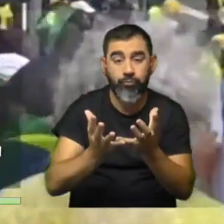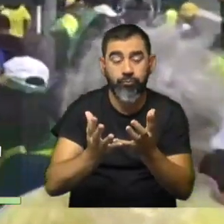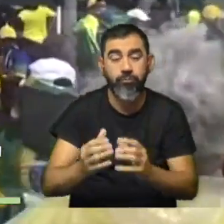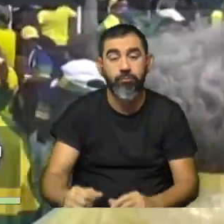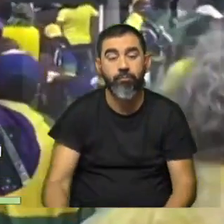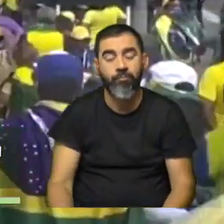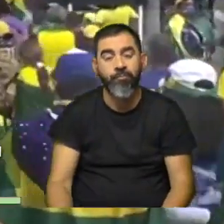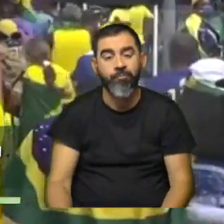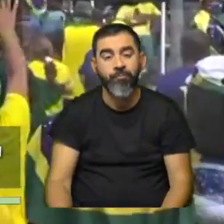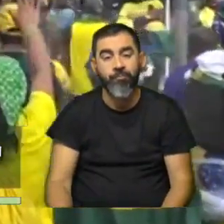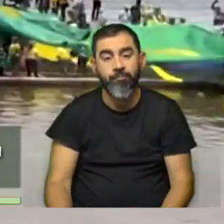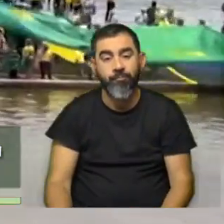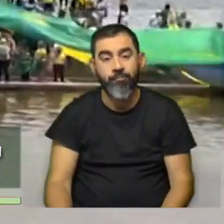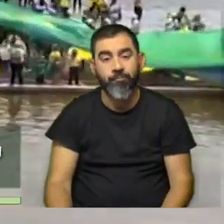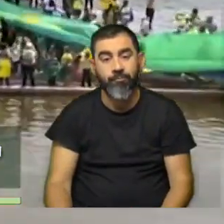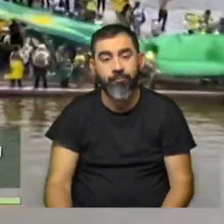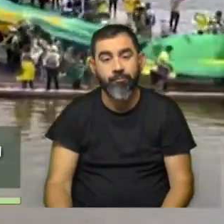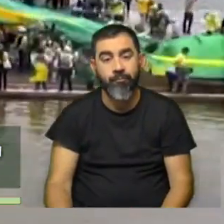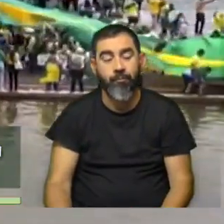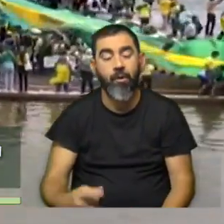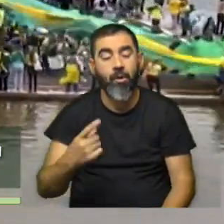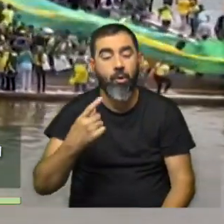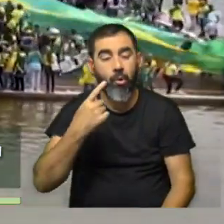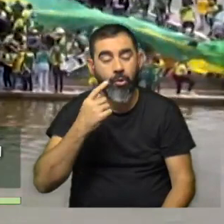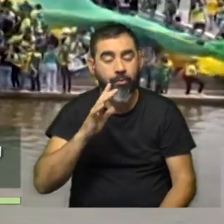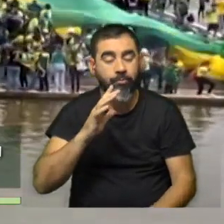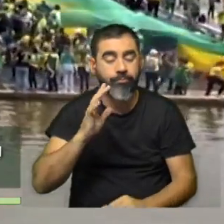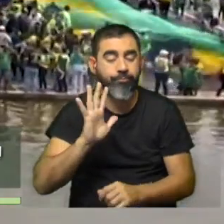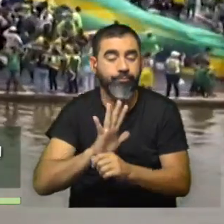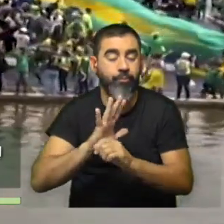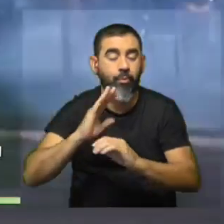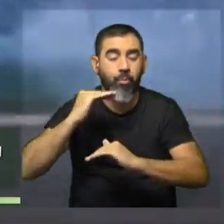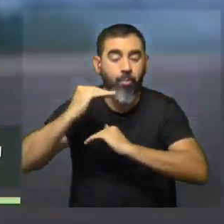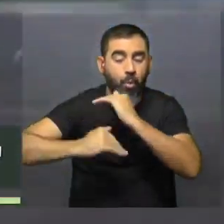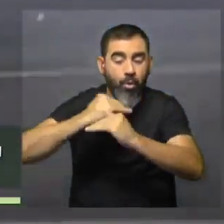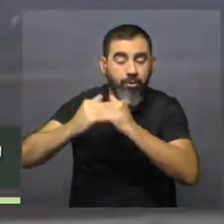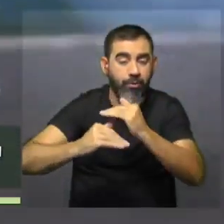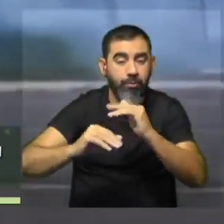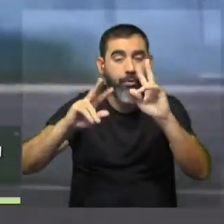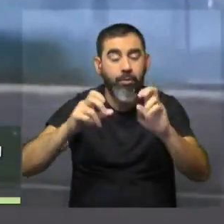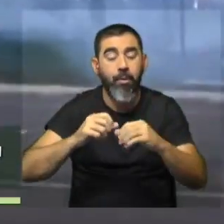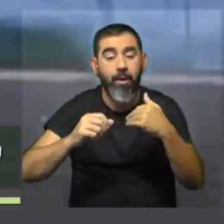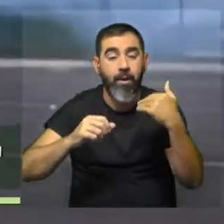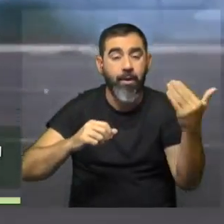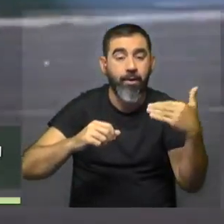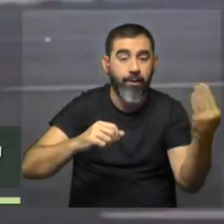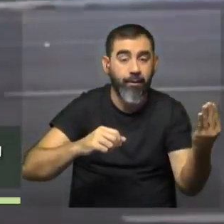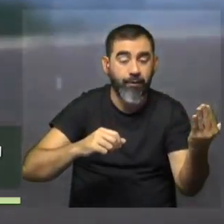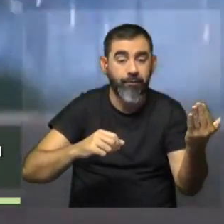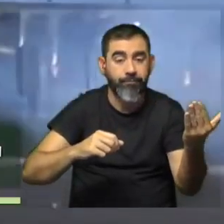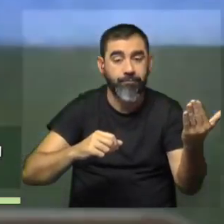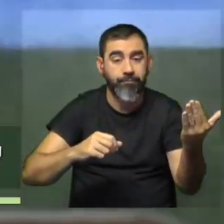quienes entendemos el progresismo y la mirada de izquierda,